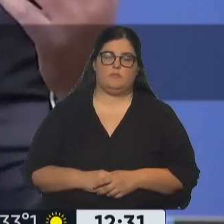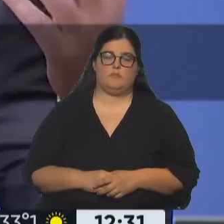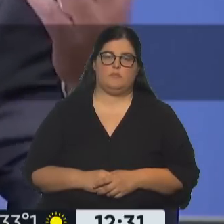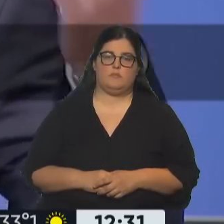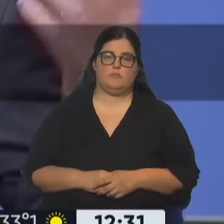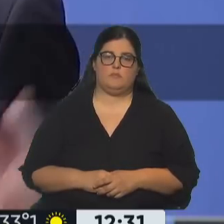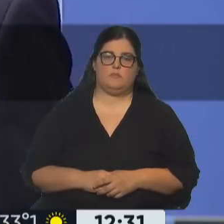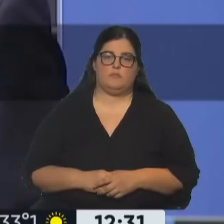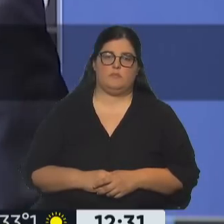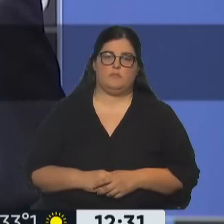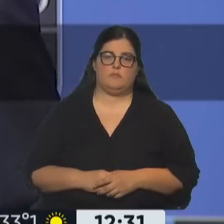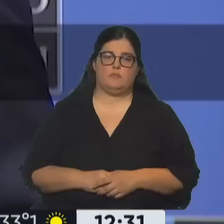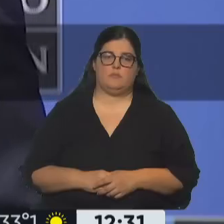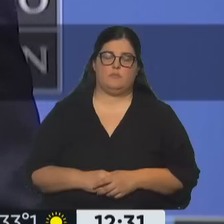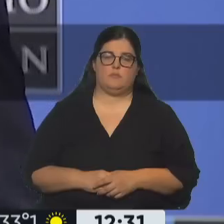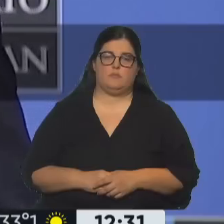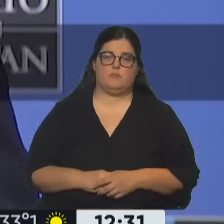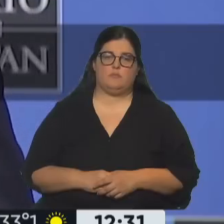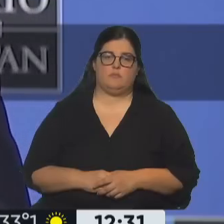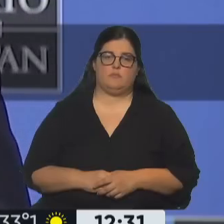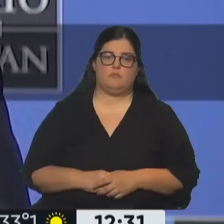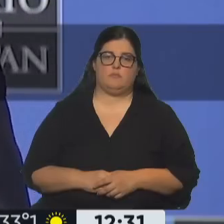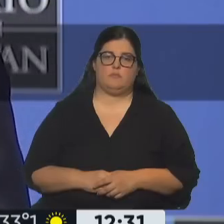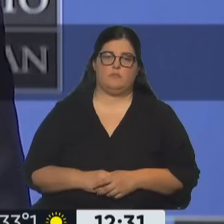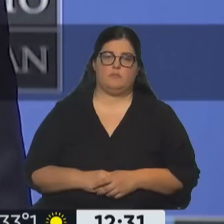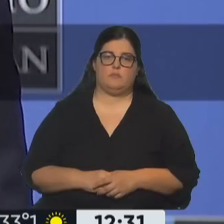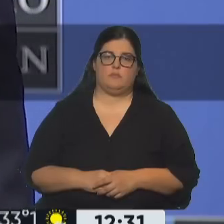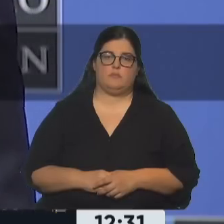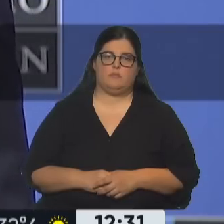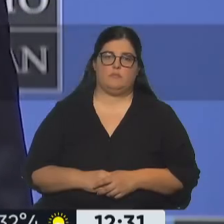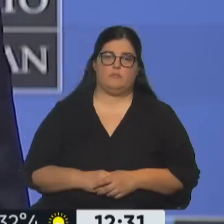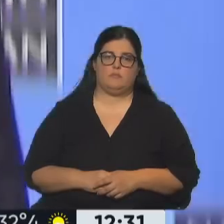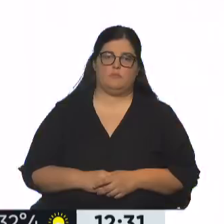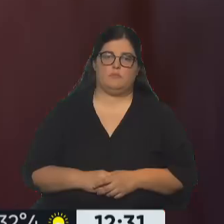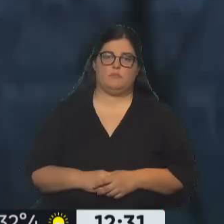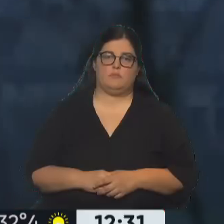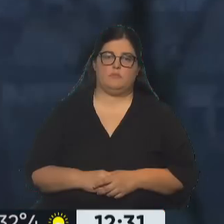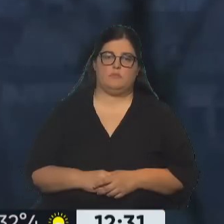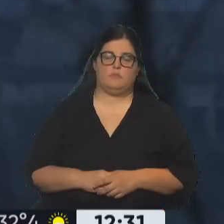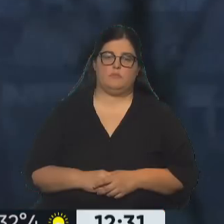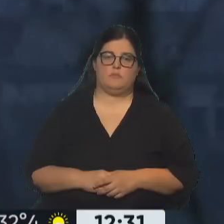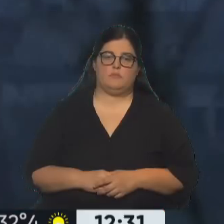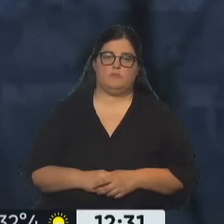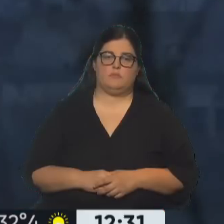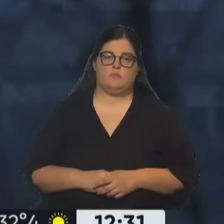wave of attacks from Russia against Ukraine yesterday.